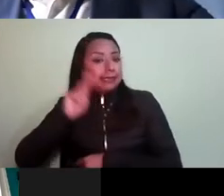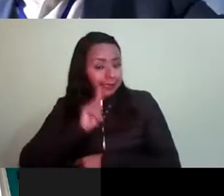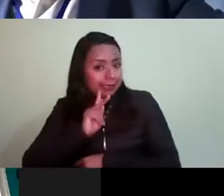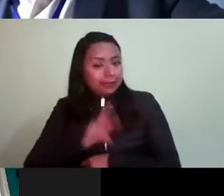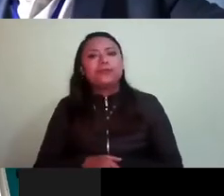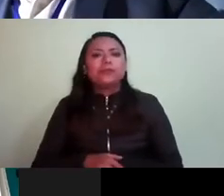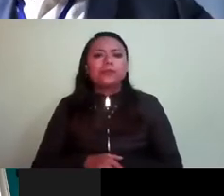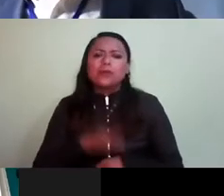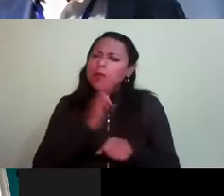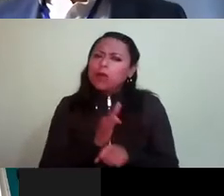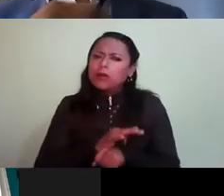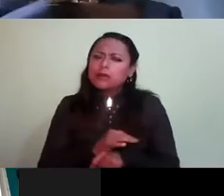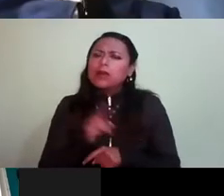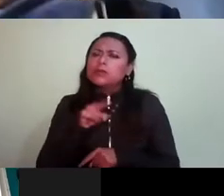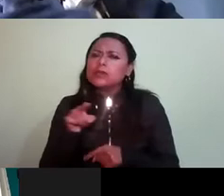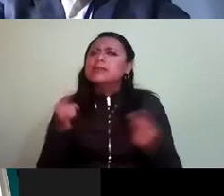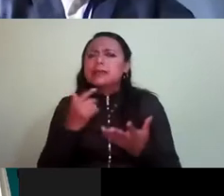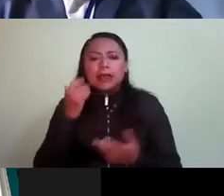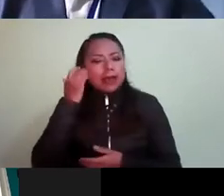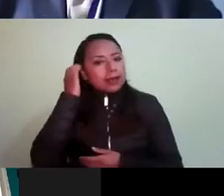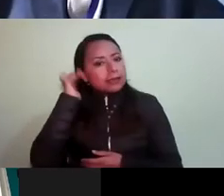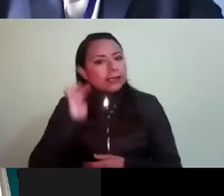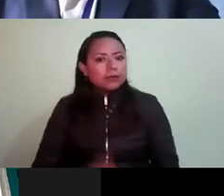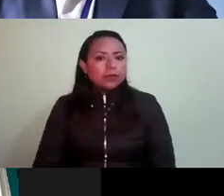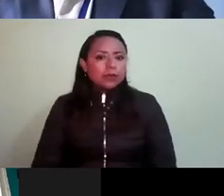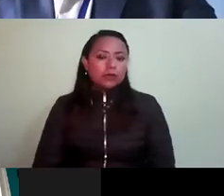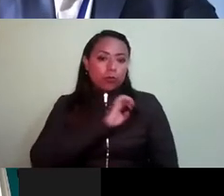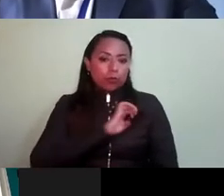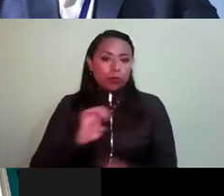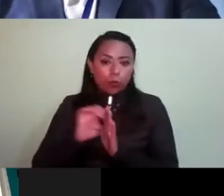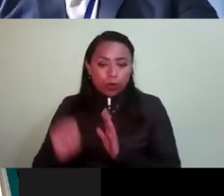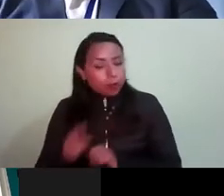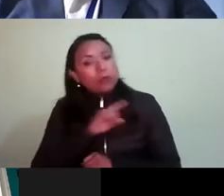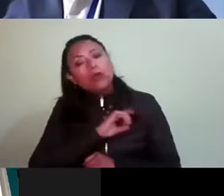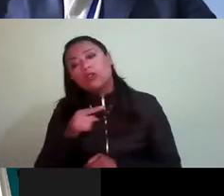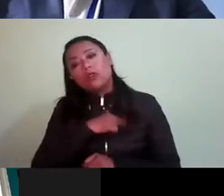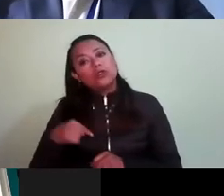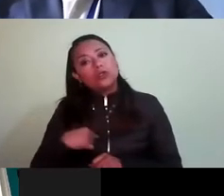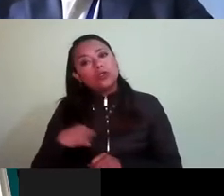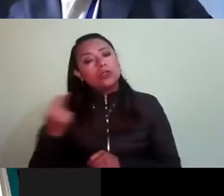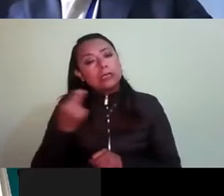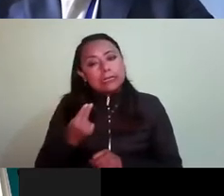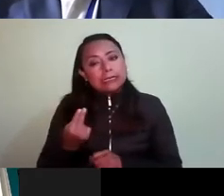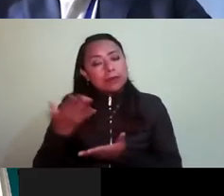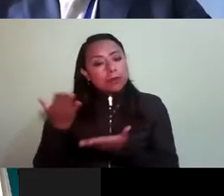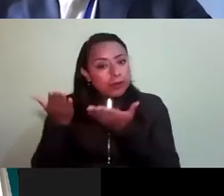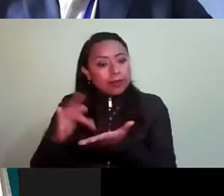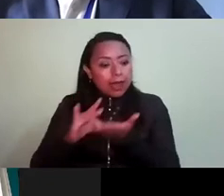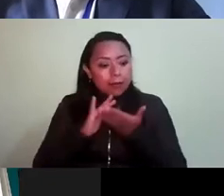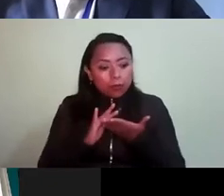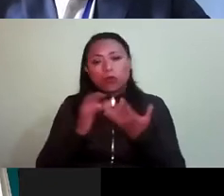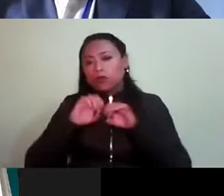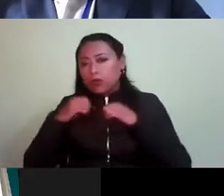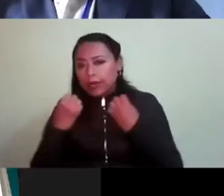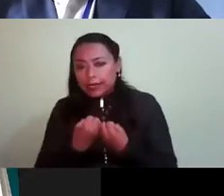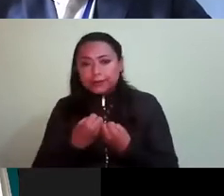¿Qué se está haciendo al respecto? O sea, que necesitamos pedir apoyo a las organizaciones internacionales. La propia Ciudad de México debe